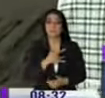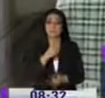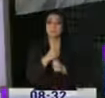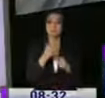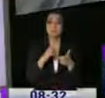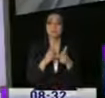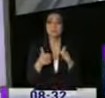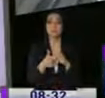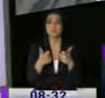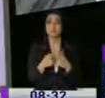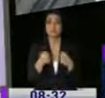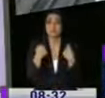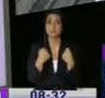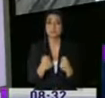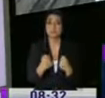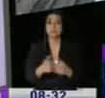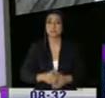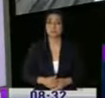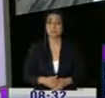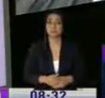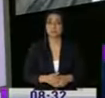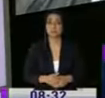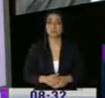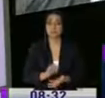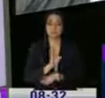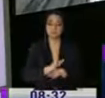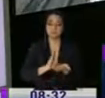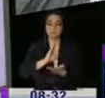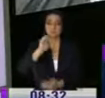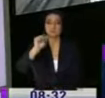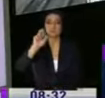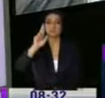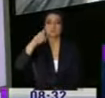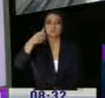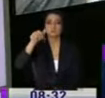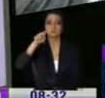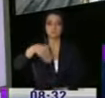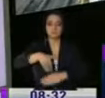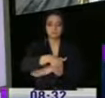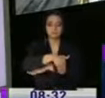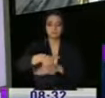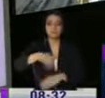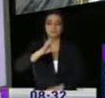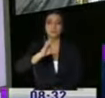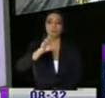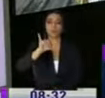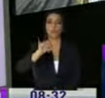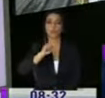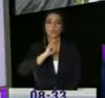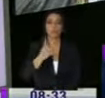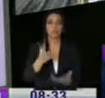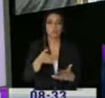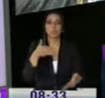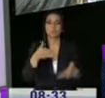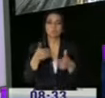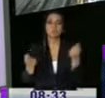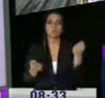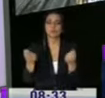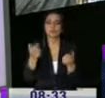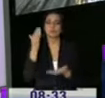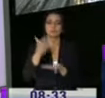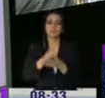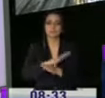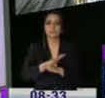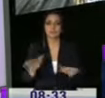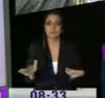esta problemática de los moradores de aquí de la Argelia, en la calle Cuyuja. Realmente ellos no quieren que pasen por aquí las volquetas